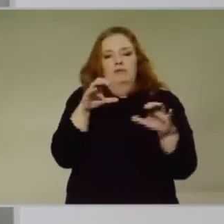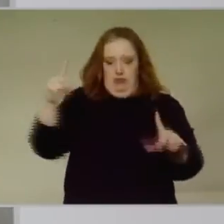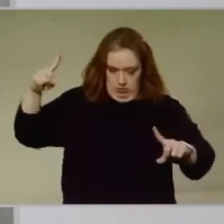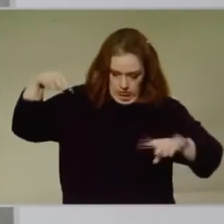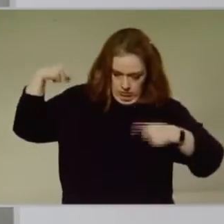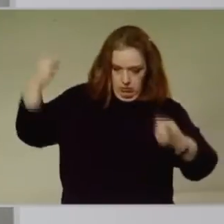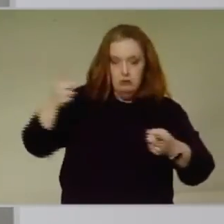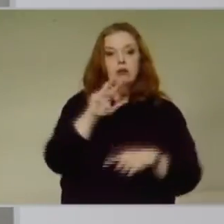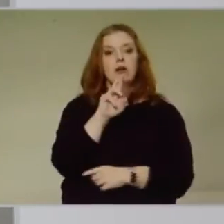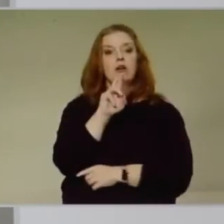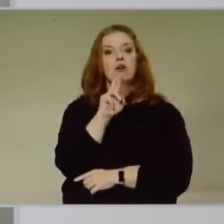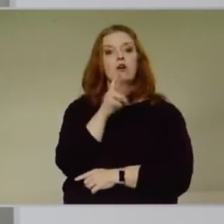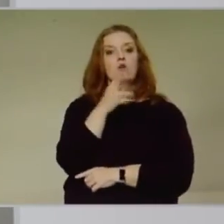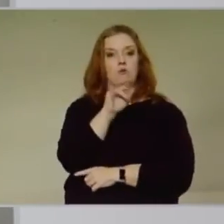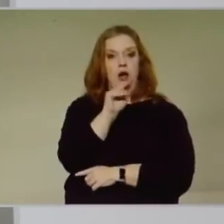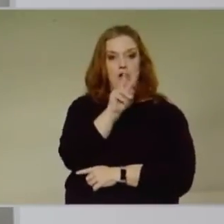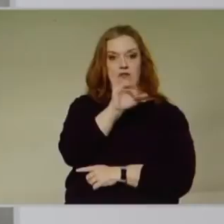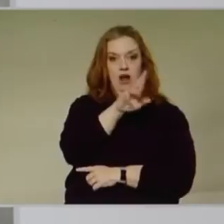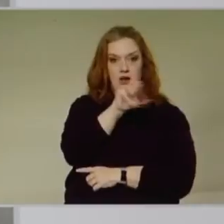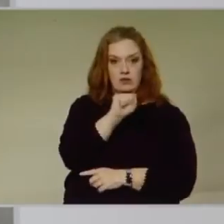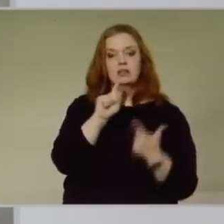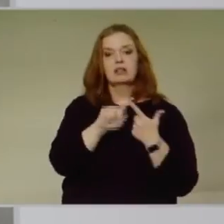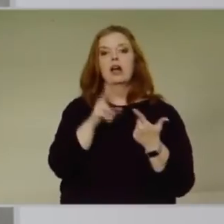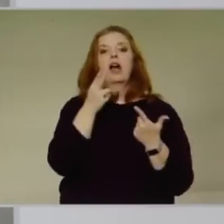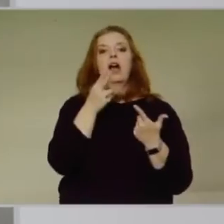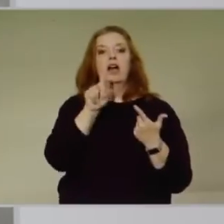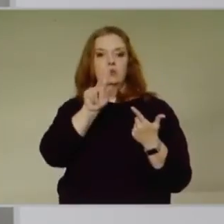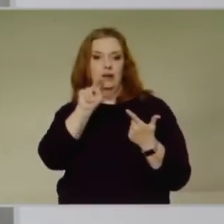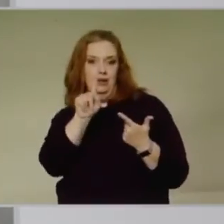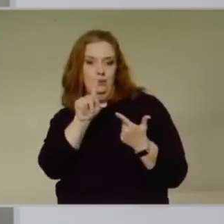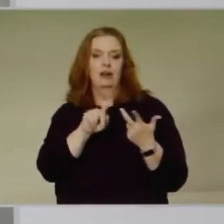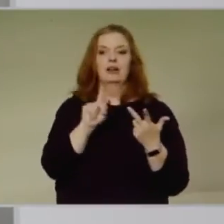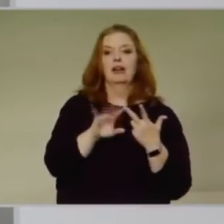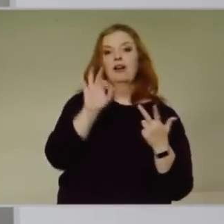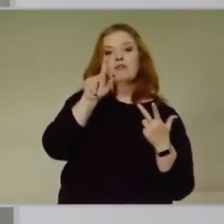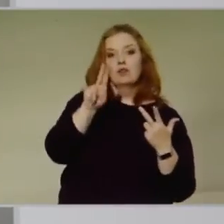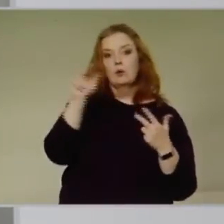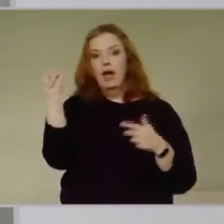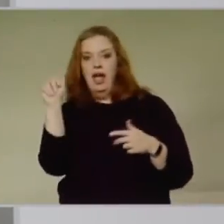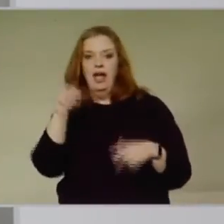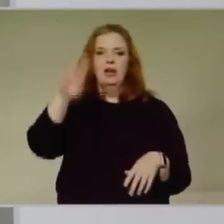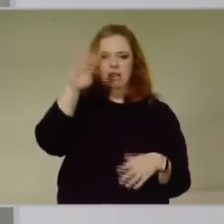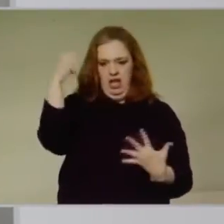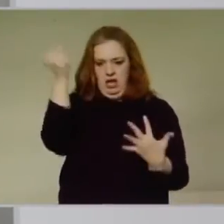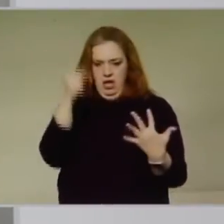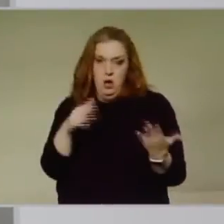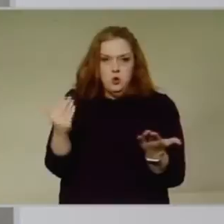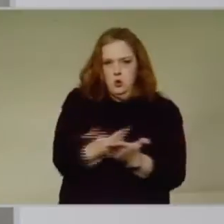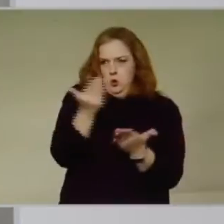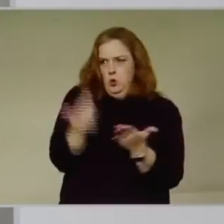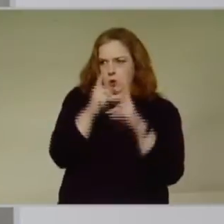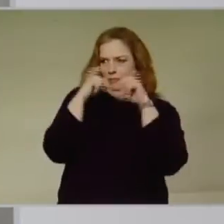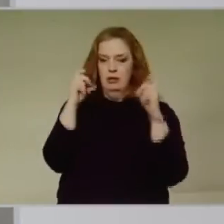porcina, la gripe, influenza A y B. Escuchen, esta no es una ciencia nueva. Esto solo es la ciencia y es lo mismo